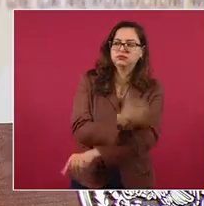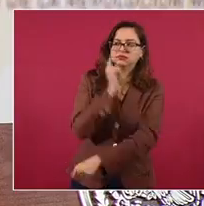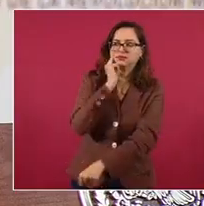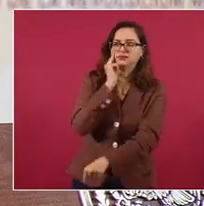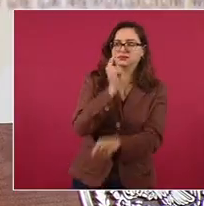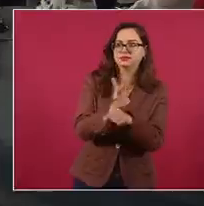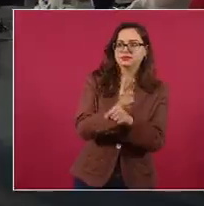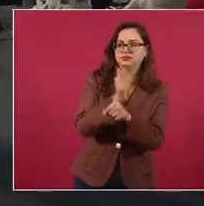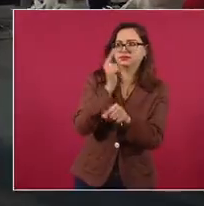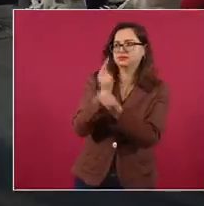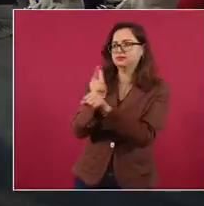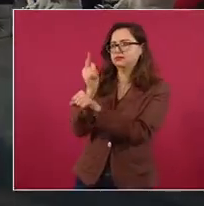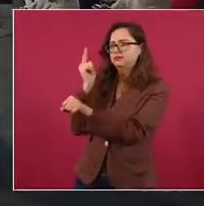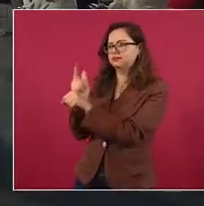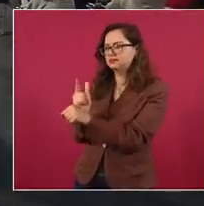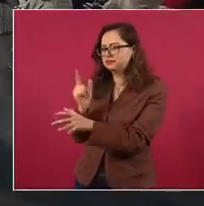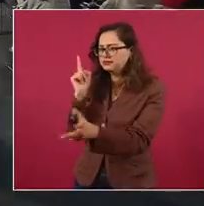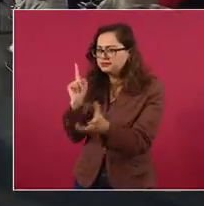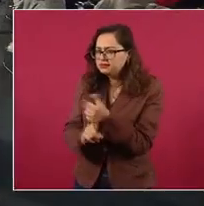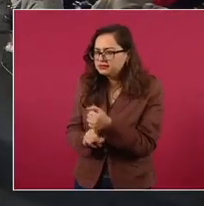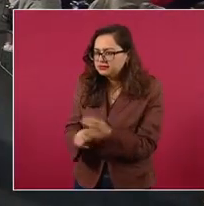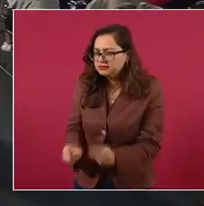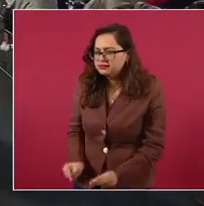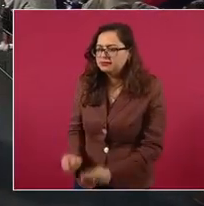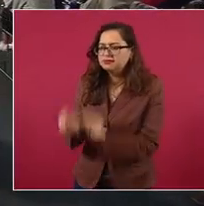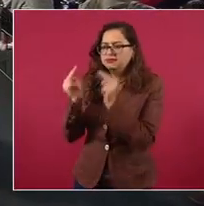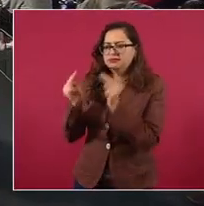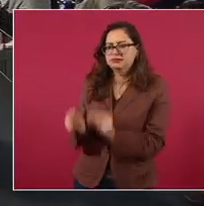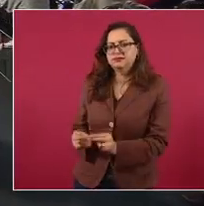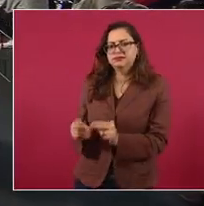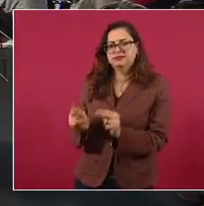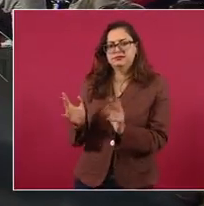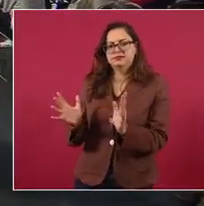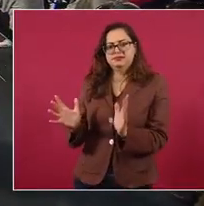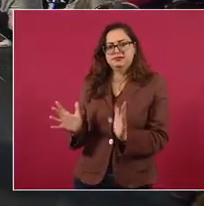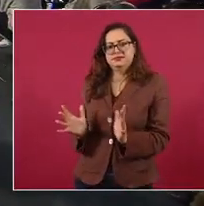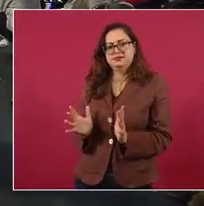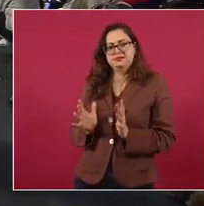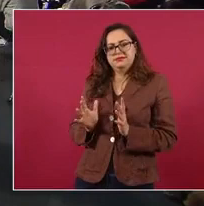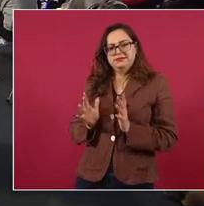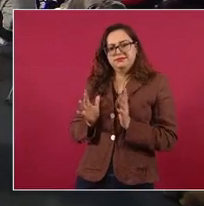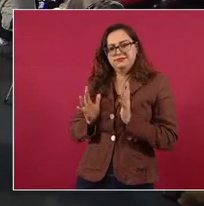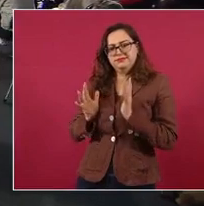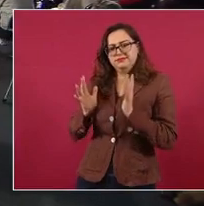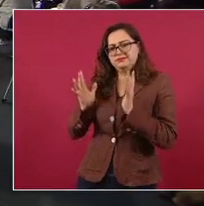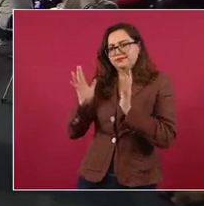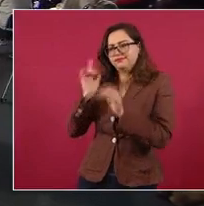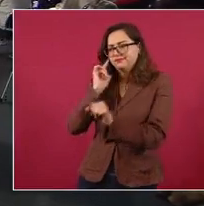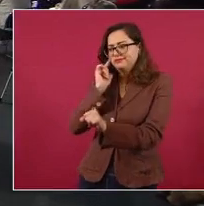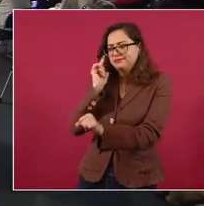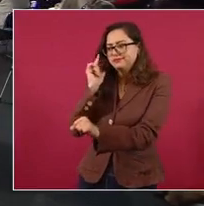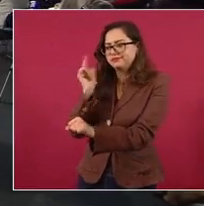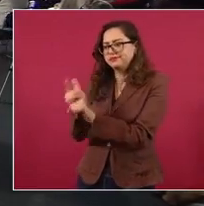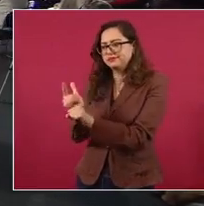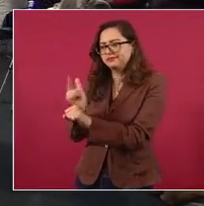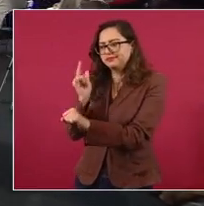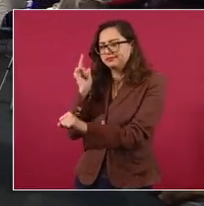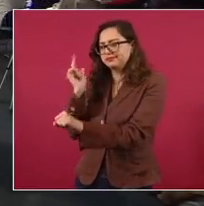los revolucionarios. No ellos, sino. Por eso,